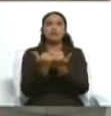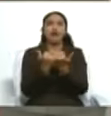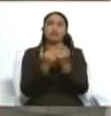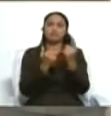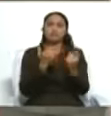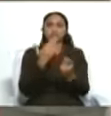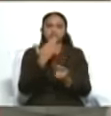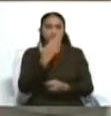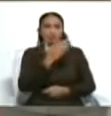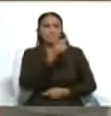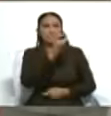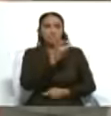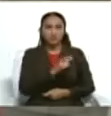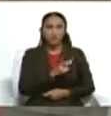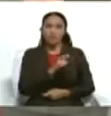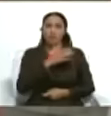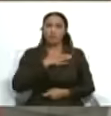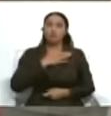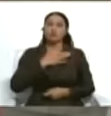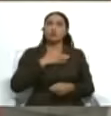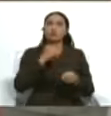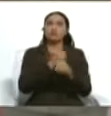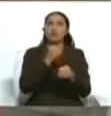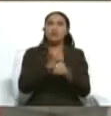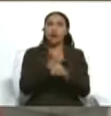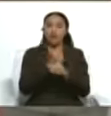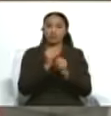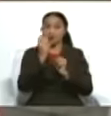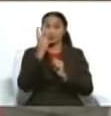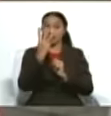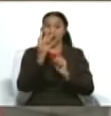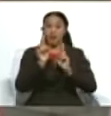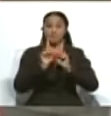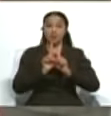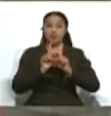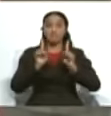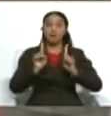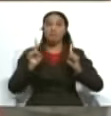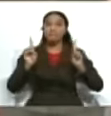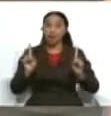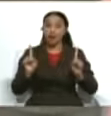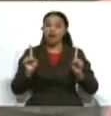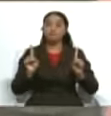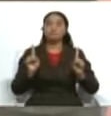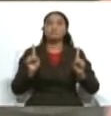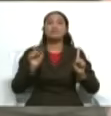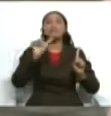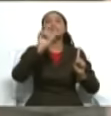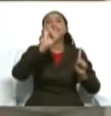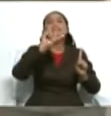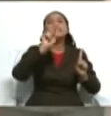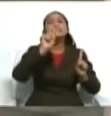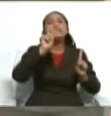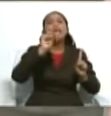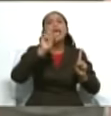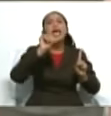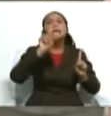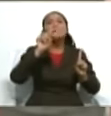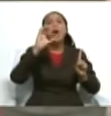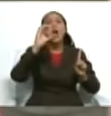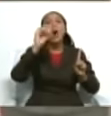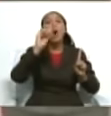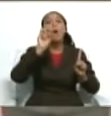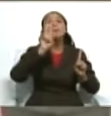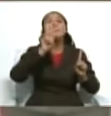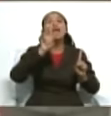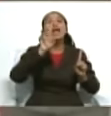que es para el cual nosotros trabajamos, todos los que estamos aquí, para el subsistema operacional, caracterizado por el Comando Estratégico